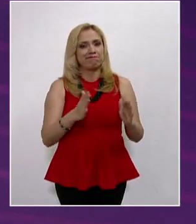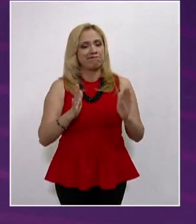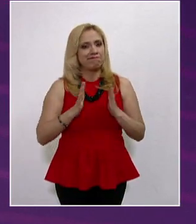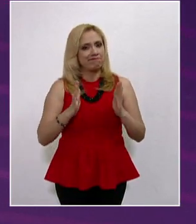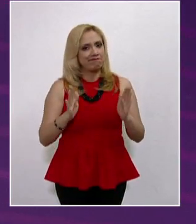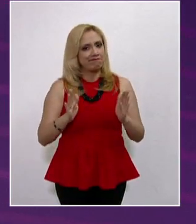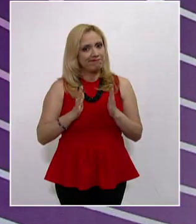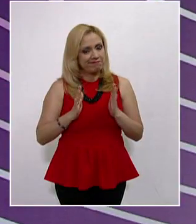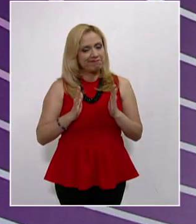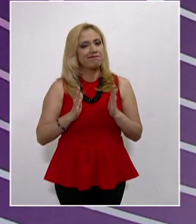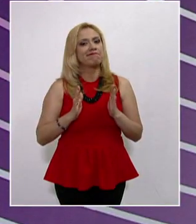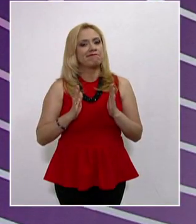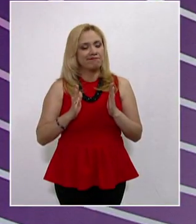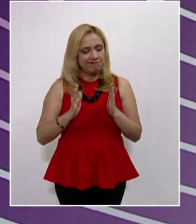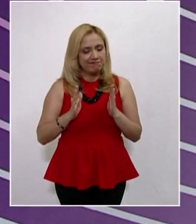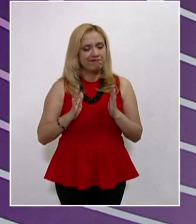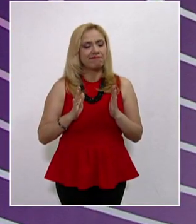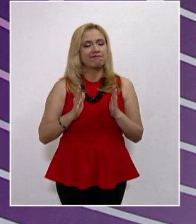el ejército,